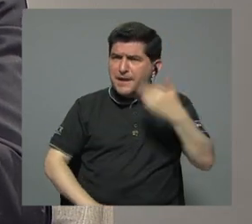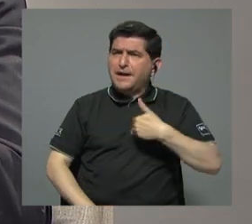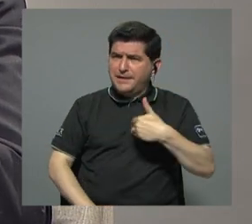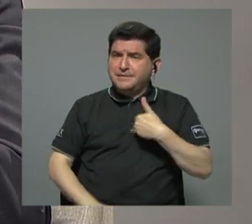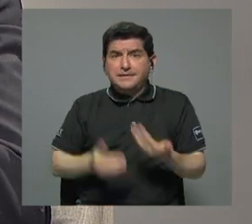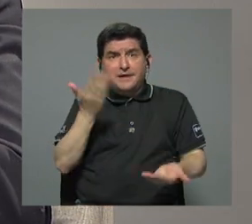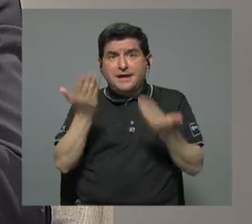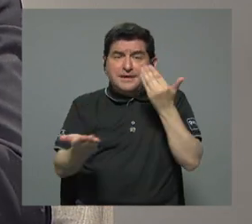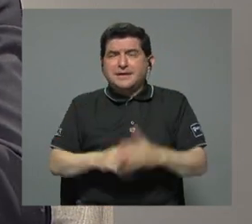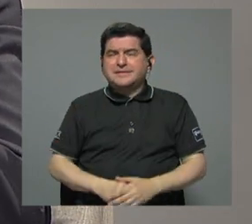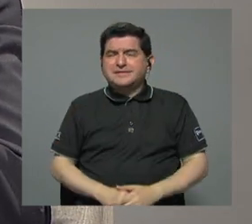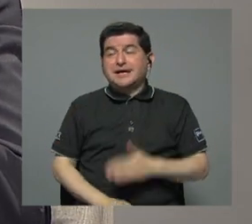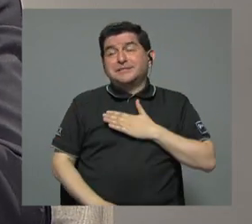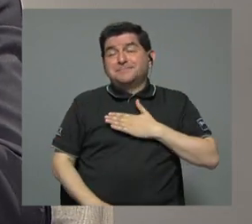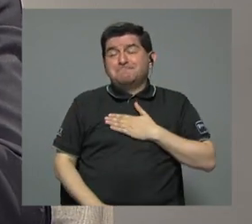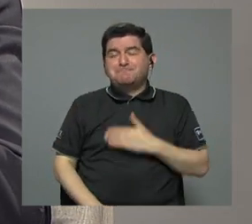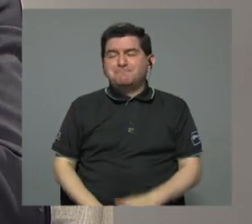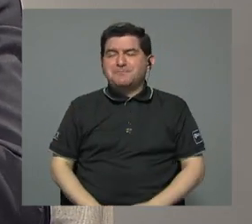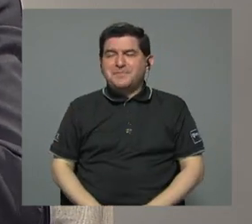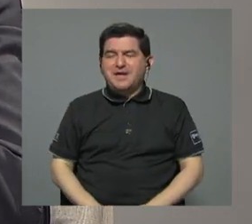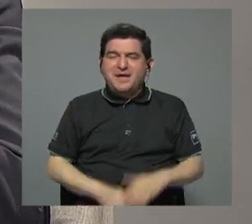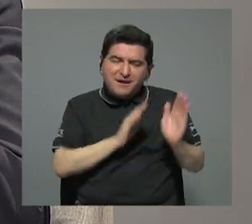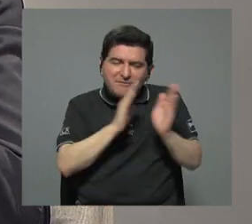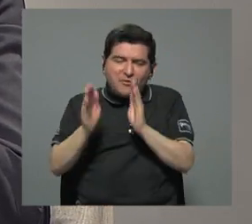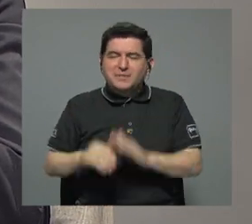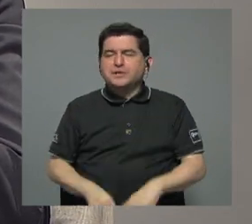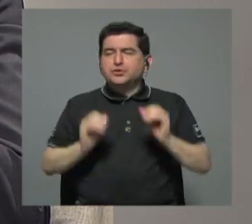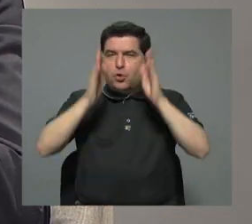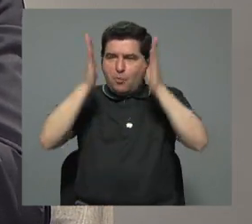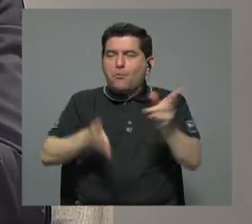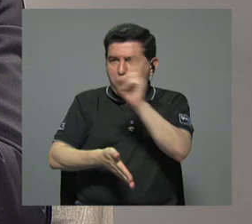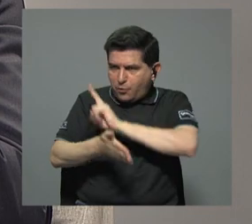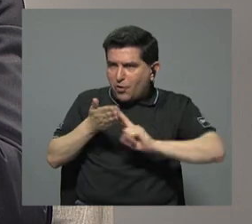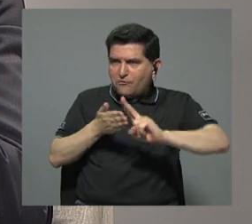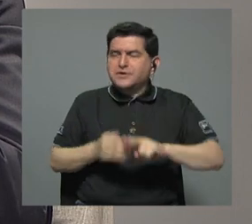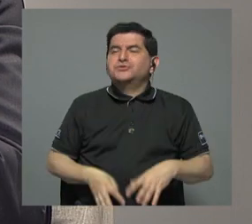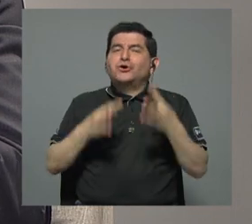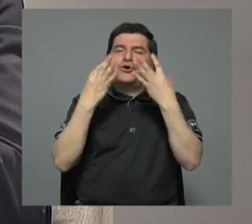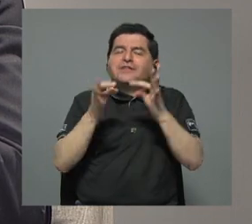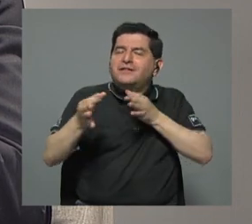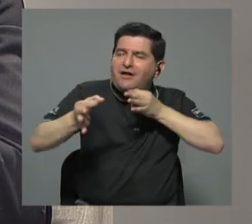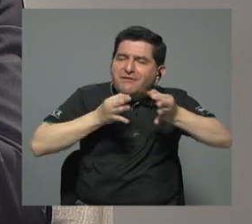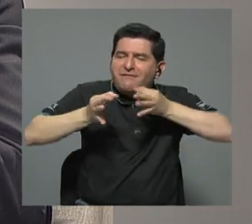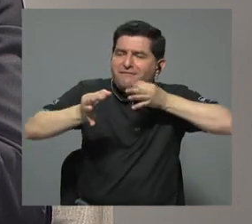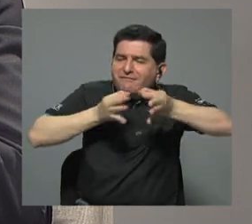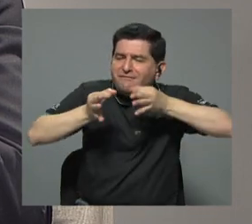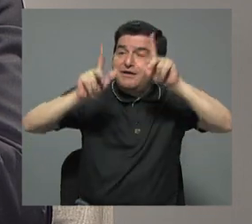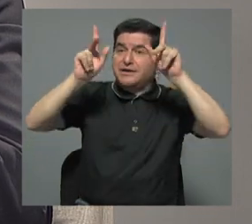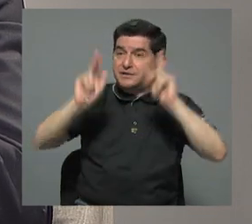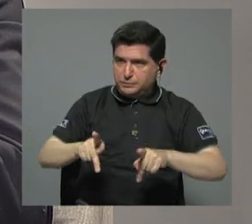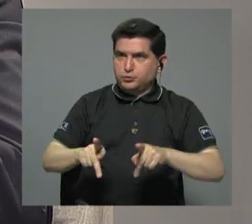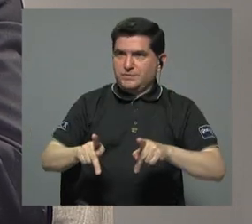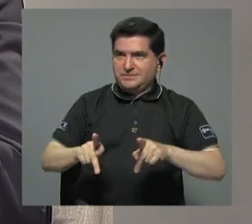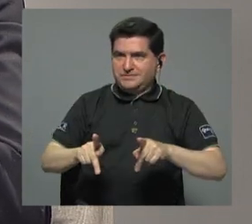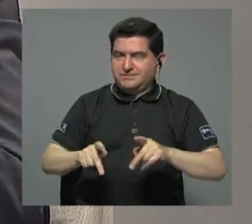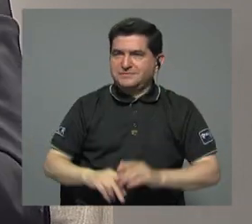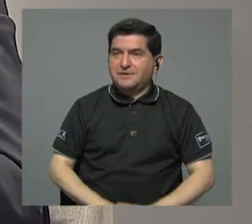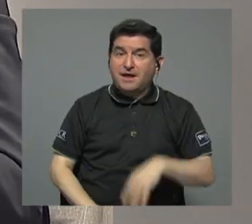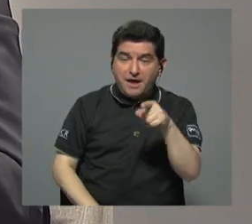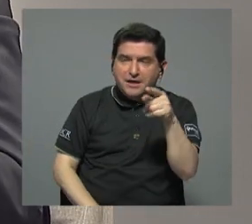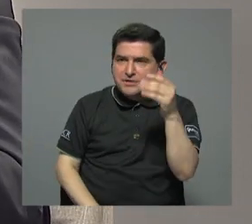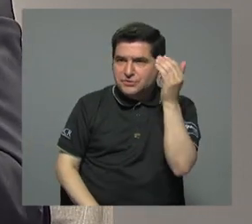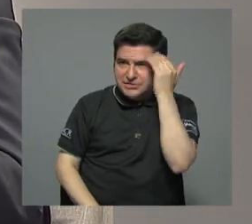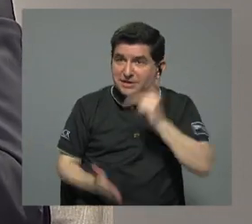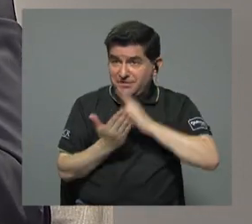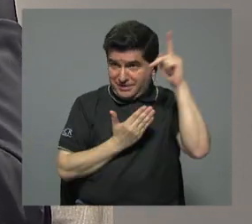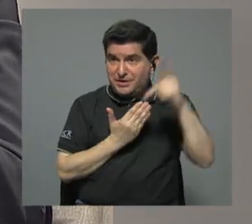de pronto hay la deformación mía como profesor de esta universidad pasa por tratar de explicarle a la gente y explicar en